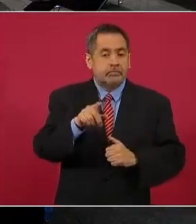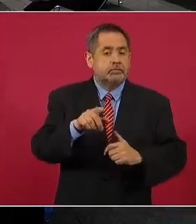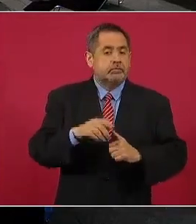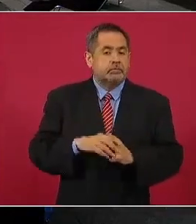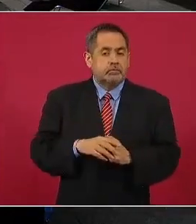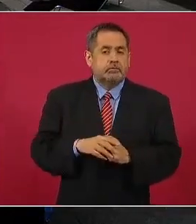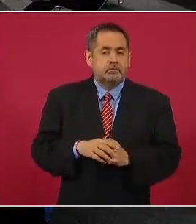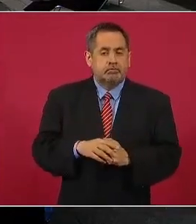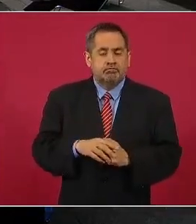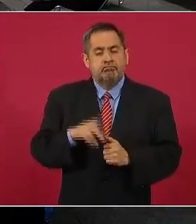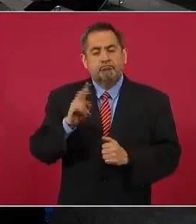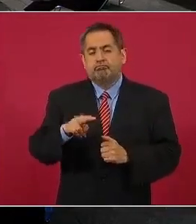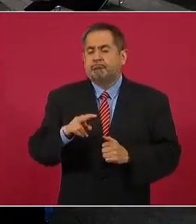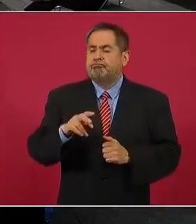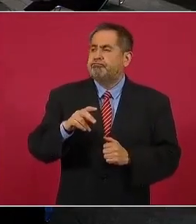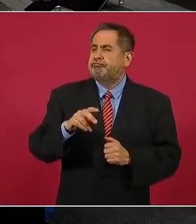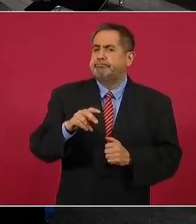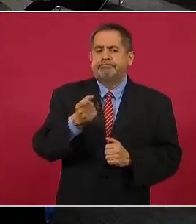que abiertamente